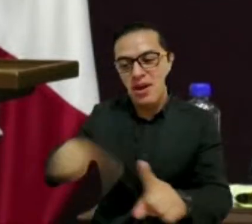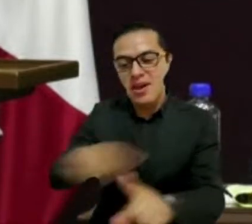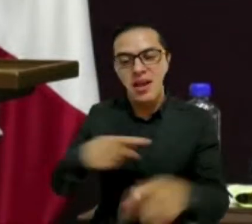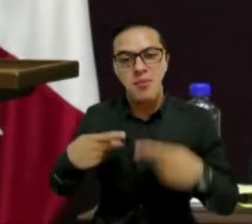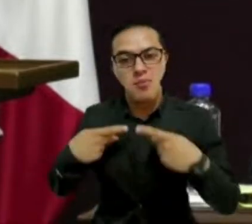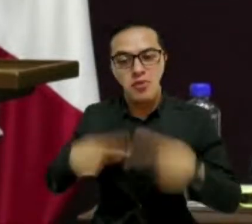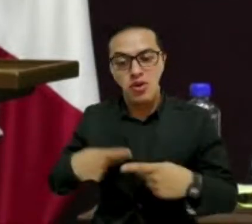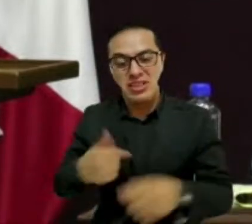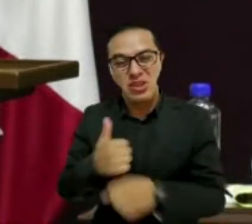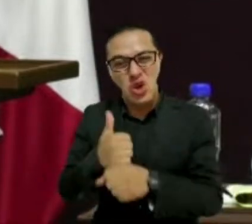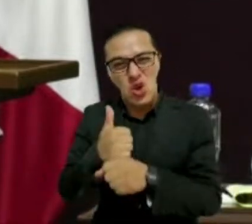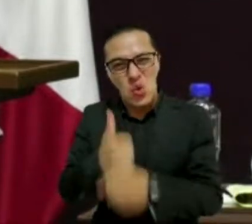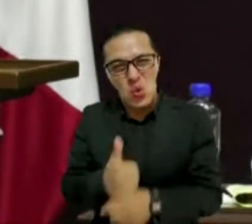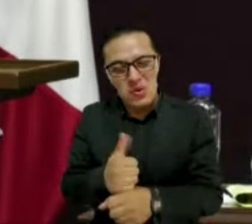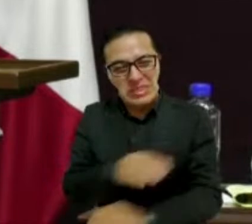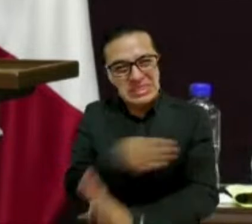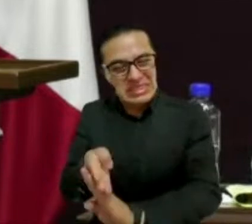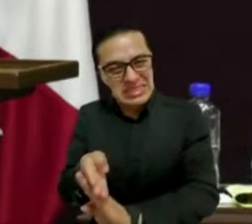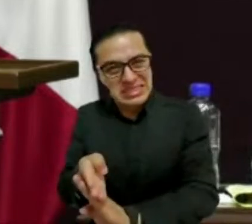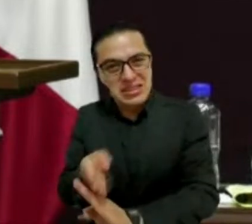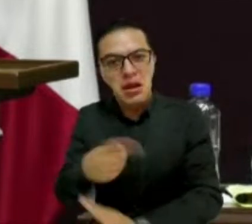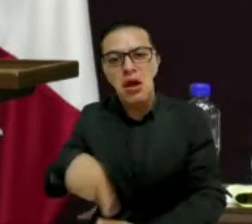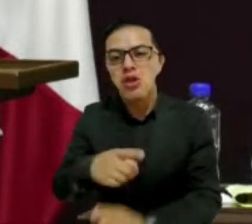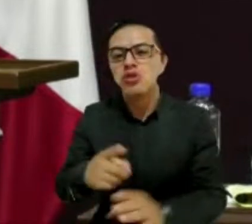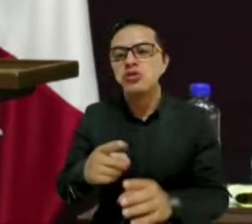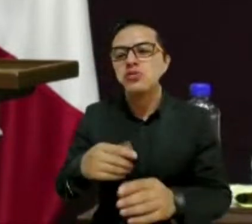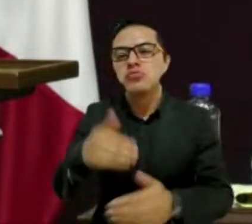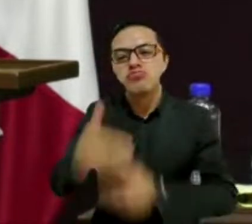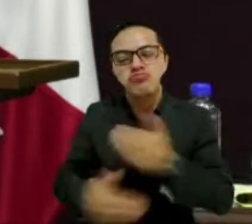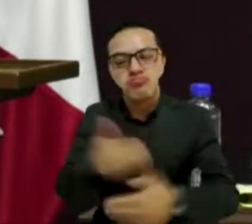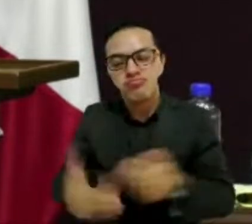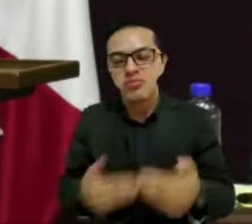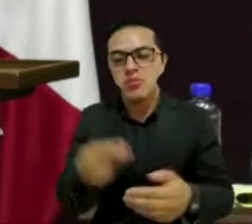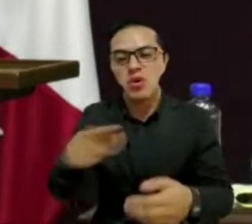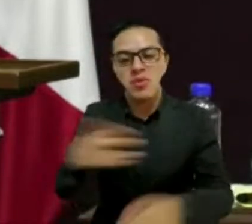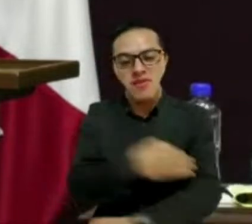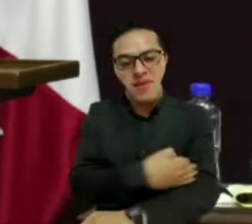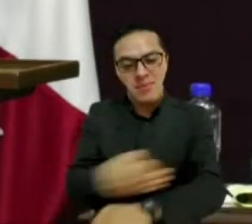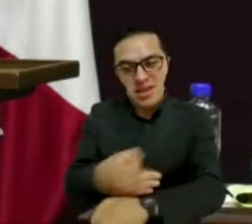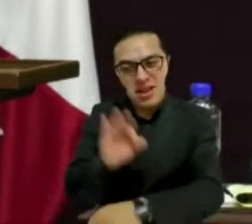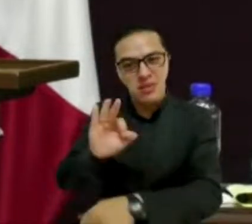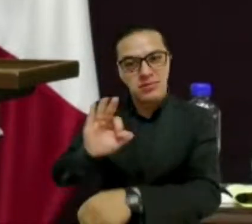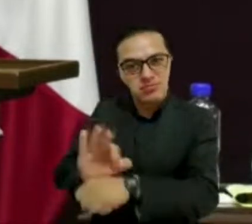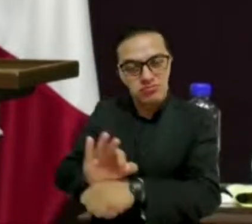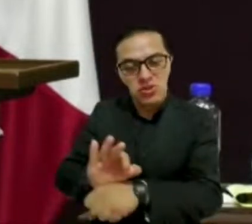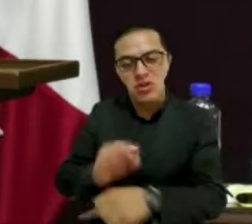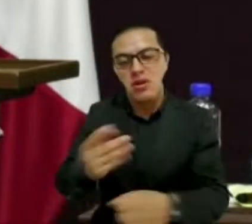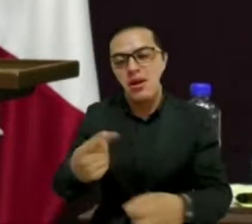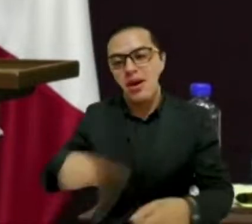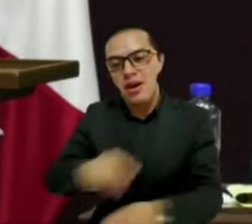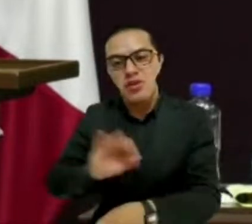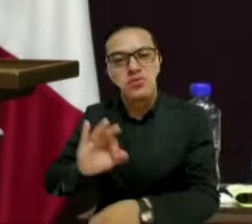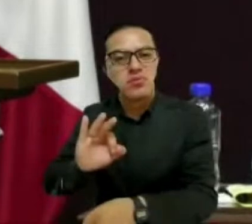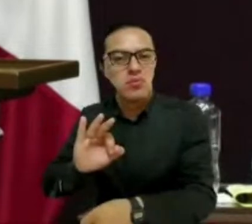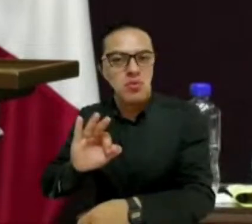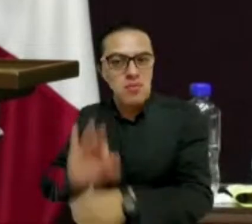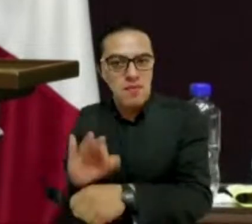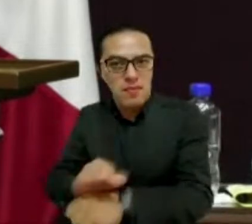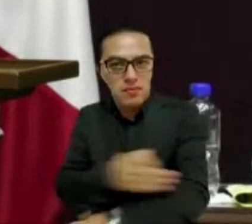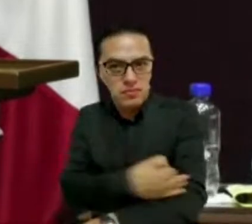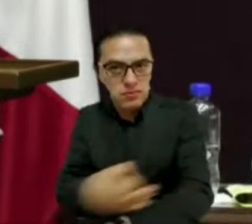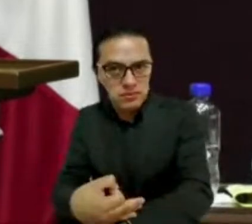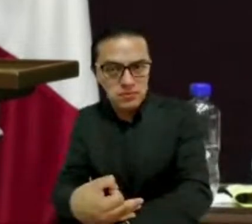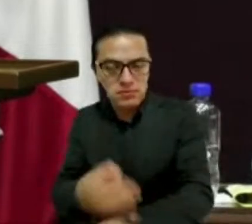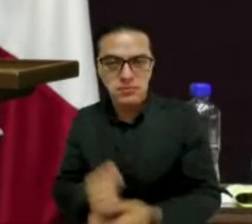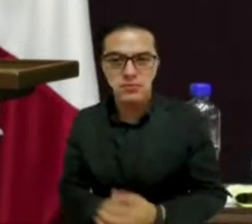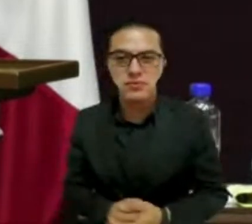motivos, como ya habíamos comentado, la justicia y la equidad, la protección y el bienestar familiar, en donde las